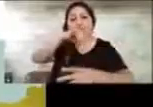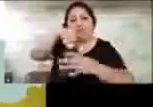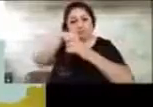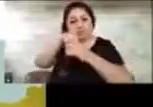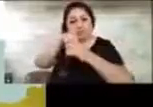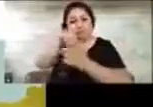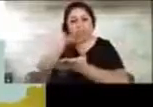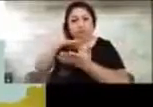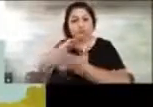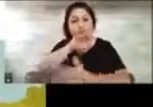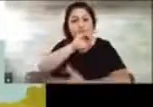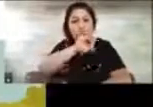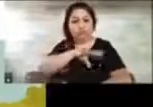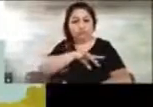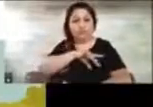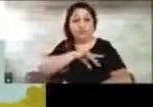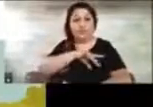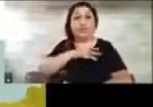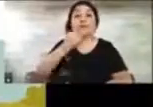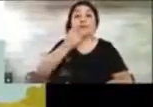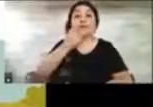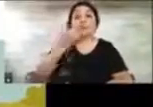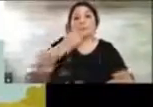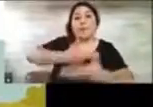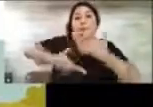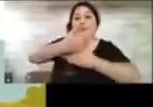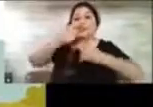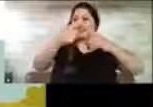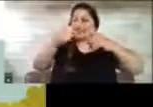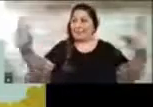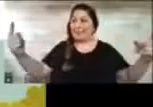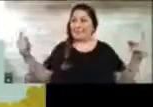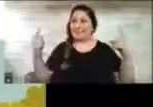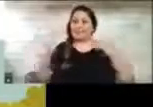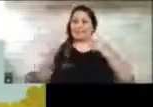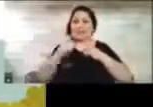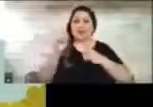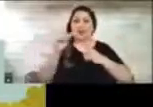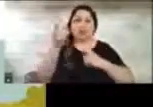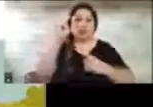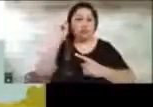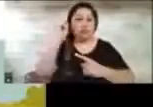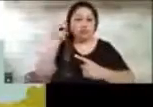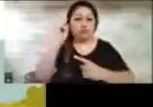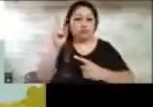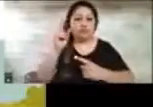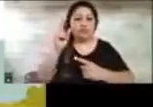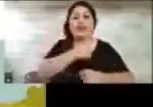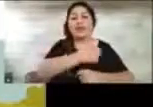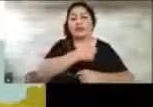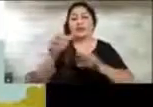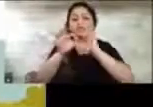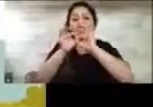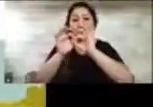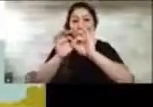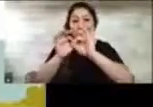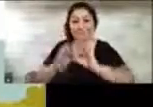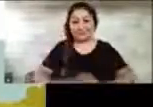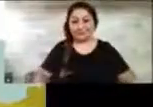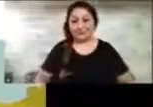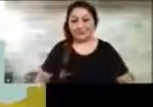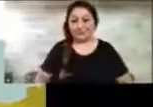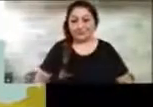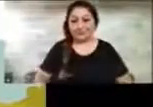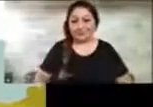anteriormente, de una convivencia espacial, no una convivencia vial, sino que una convivencia espacial para todos. Muchas gracias.